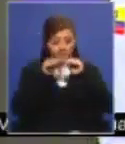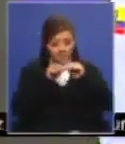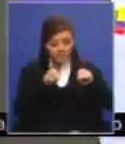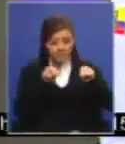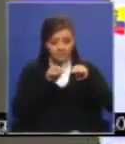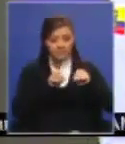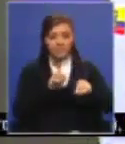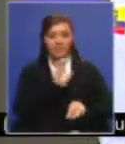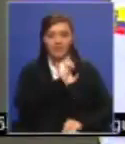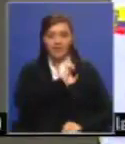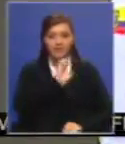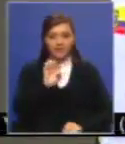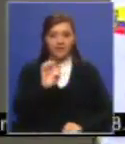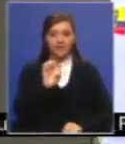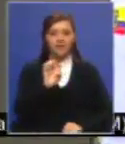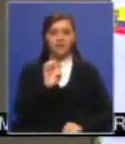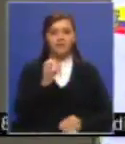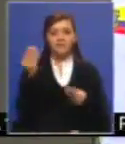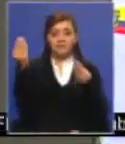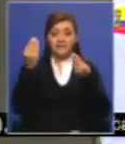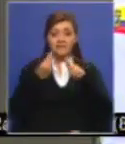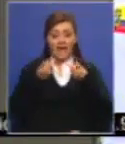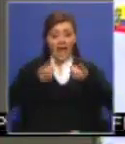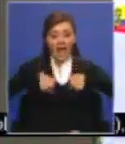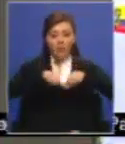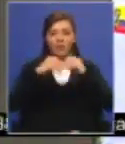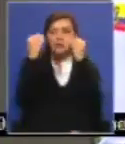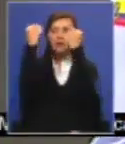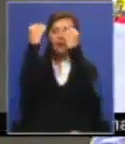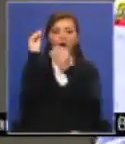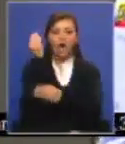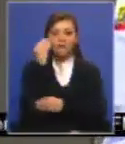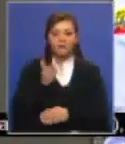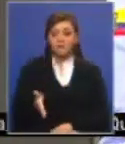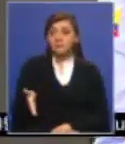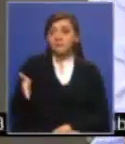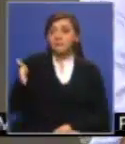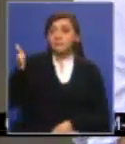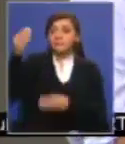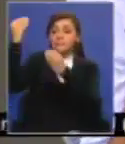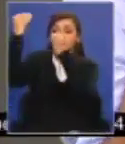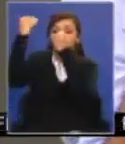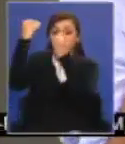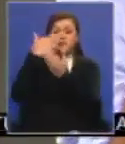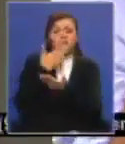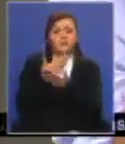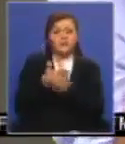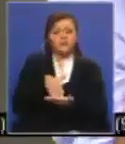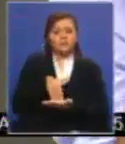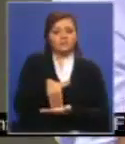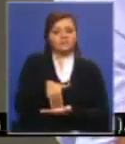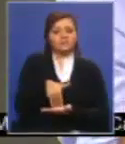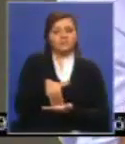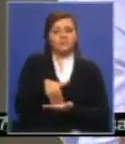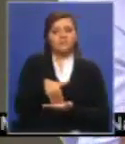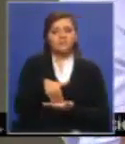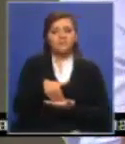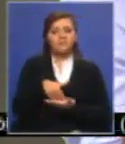ética que nos transmitió en las aulas, gracias por esa firmeza